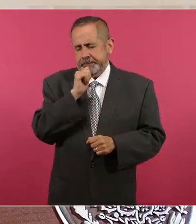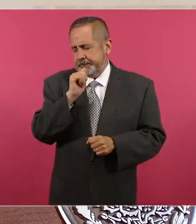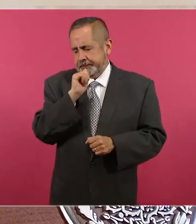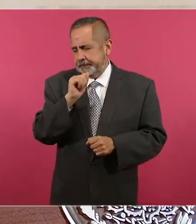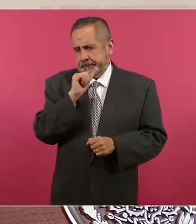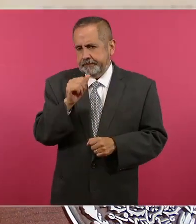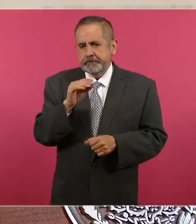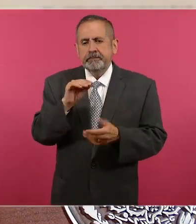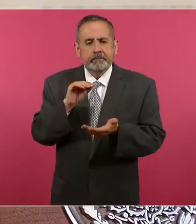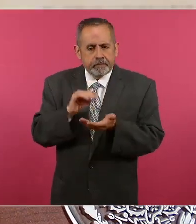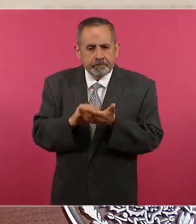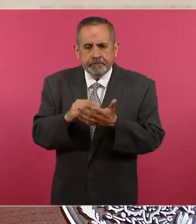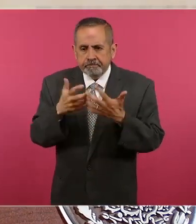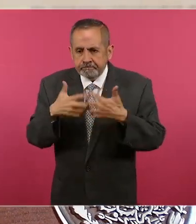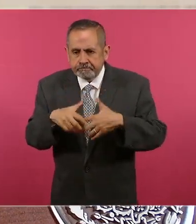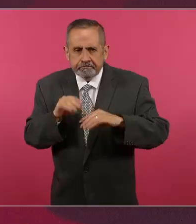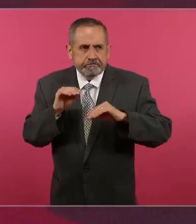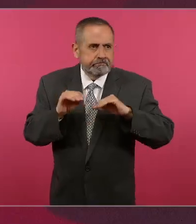está en proceso.